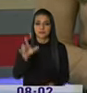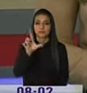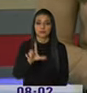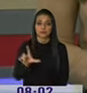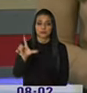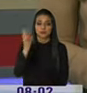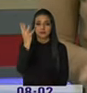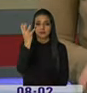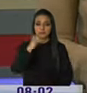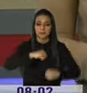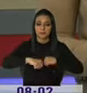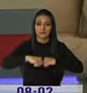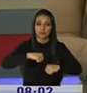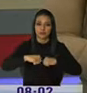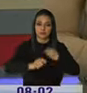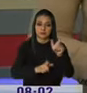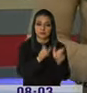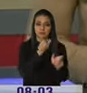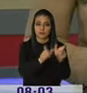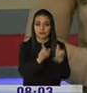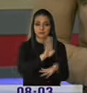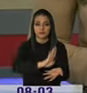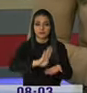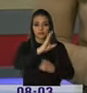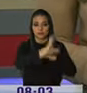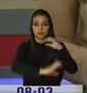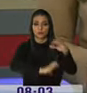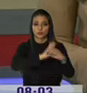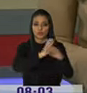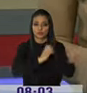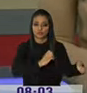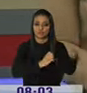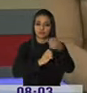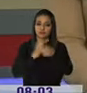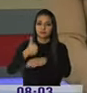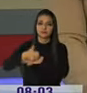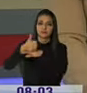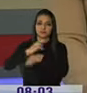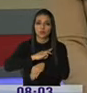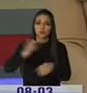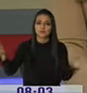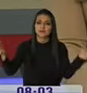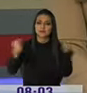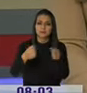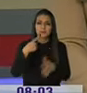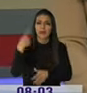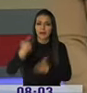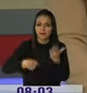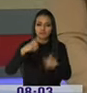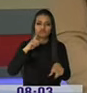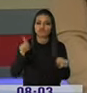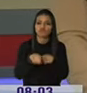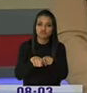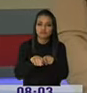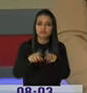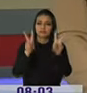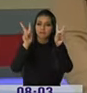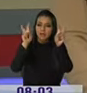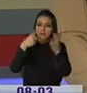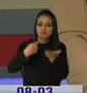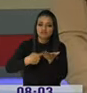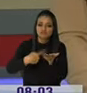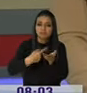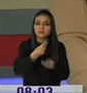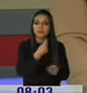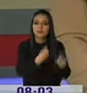El lunes 15 de mayo se reunieron los moradores de San José del Condado y las autoridades municipales para llegar a un acuerdo respecto a las